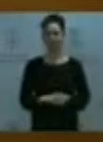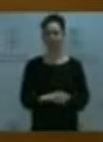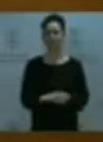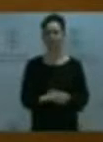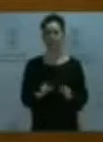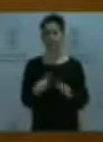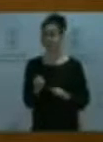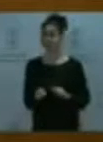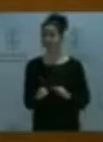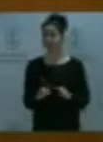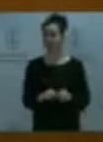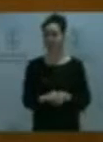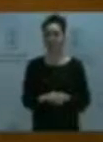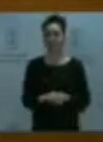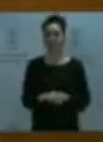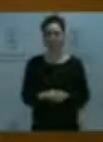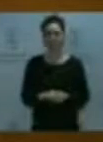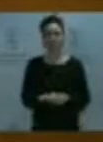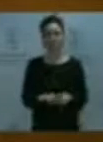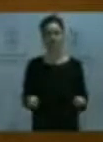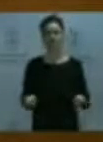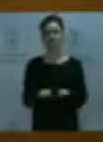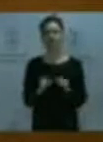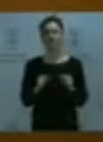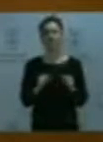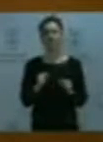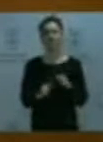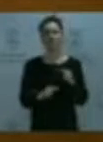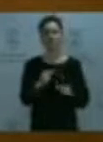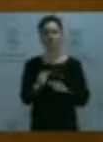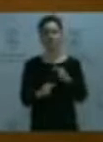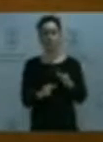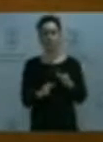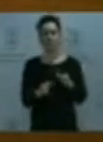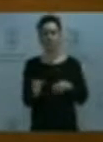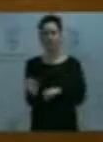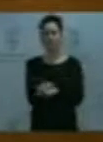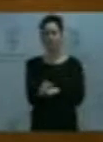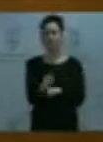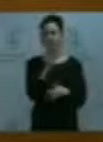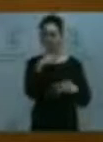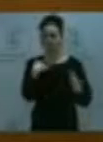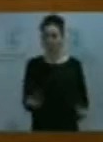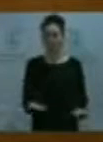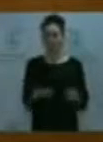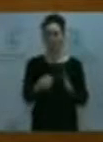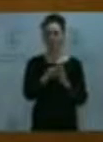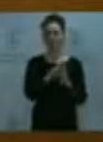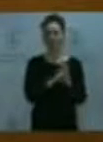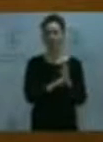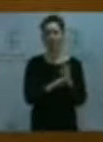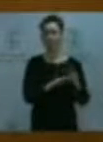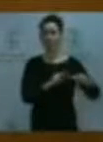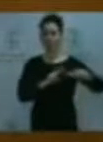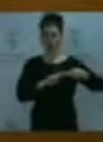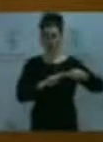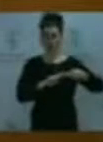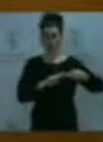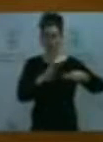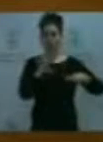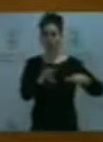la progresividad. Ahora mismo hay dos medidas en la comunidad autónoma asturiana,